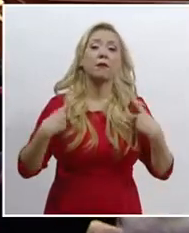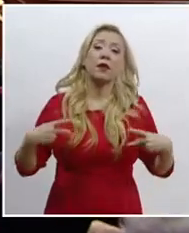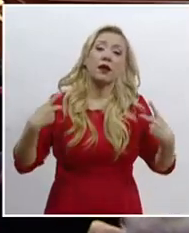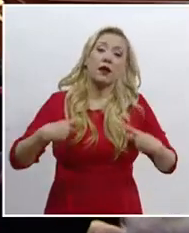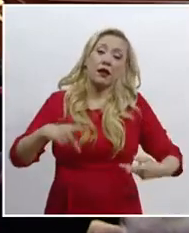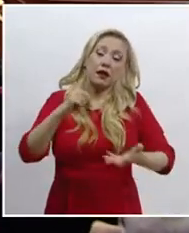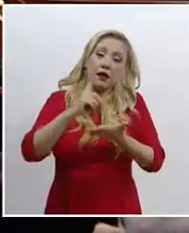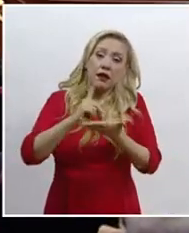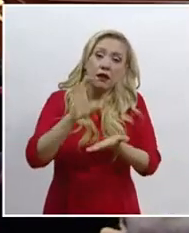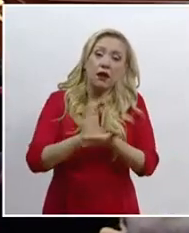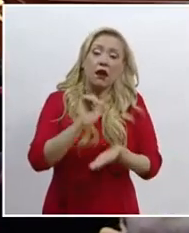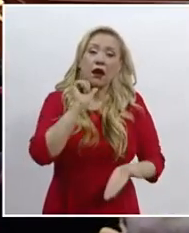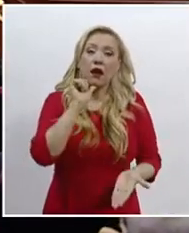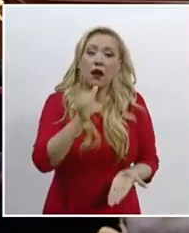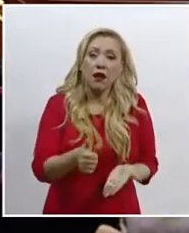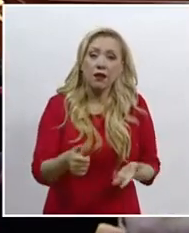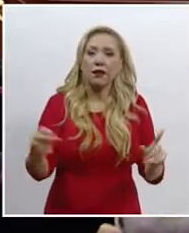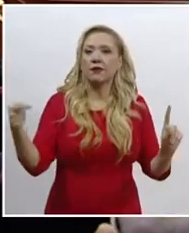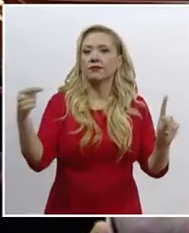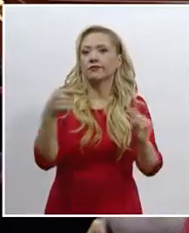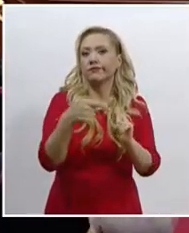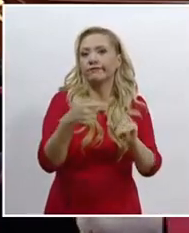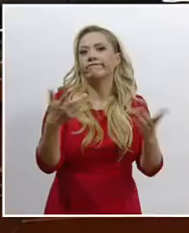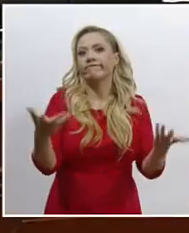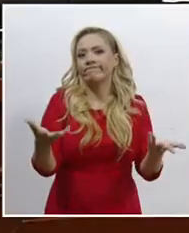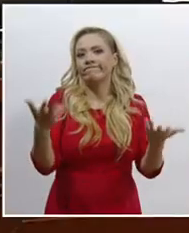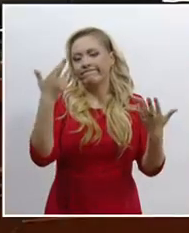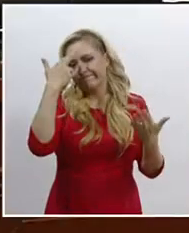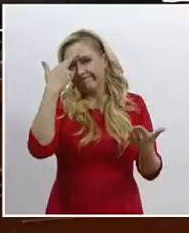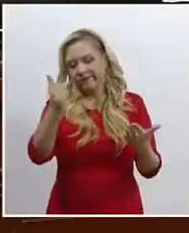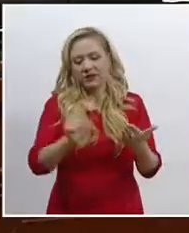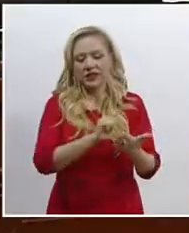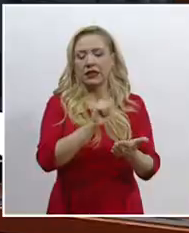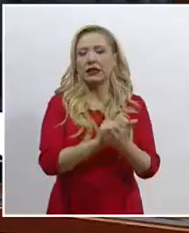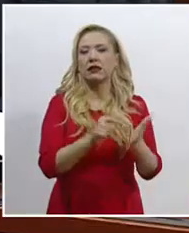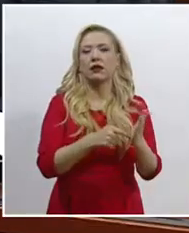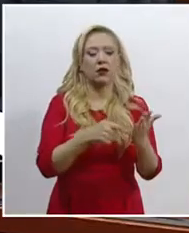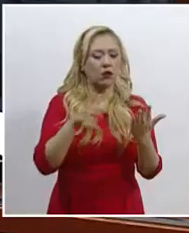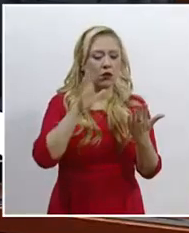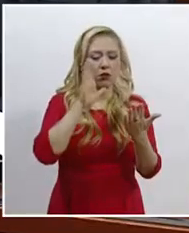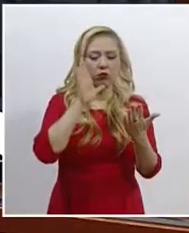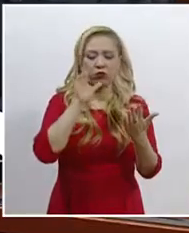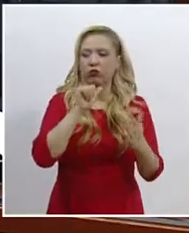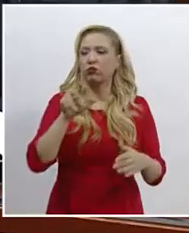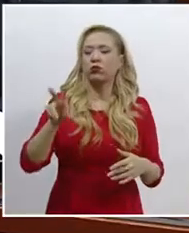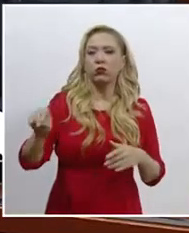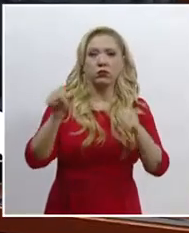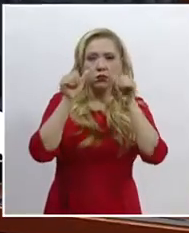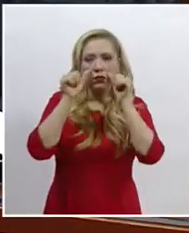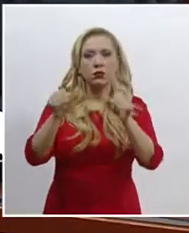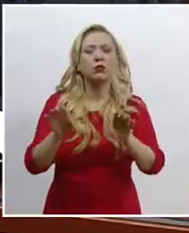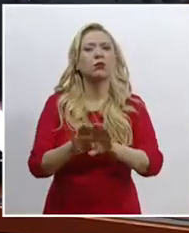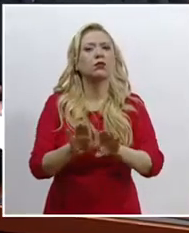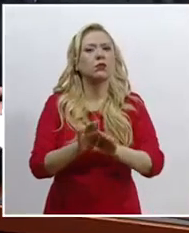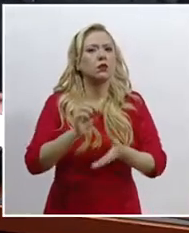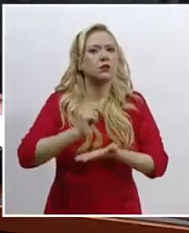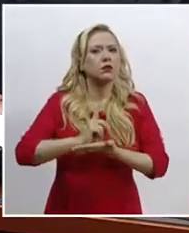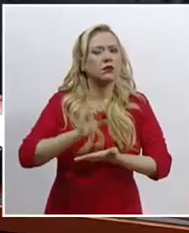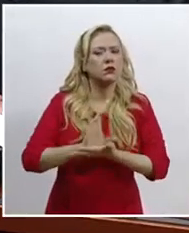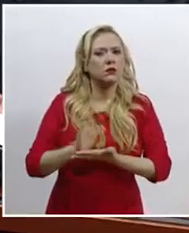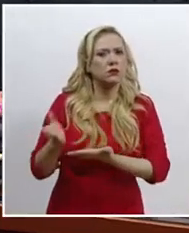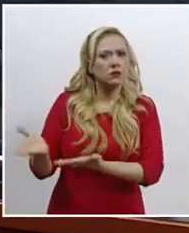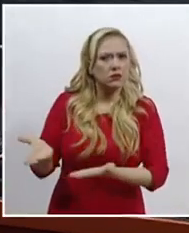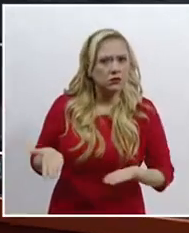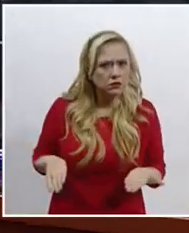con discapacidad. En específico, estas normas limitaban la capacidad jurídica de personas con alguna